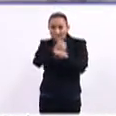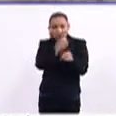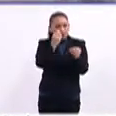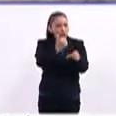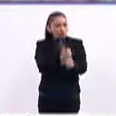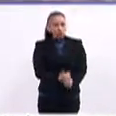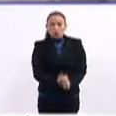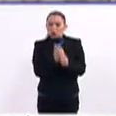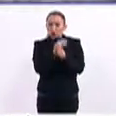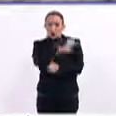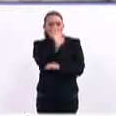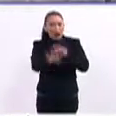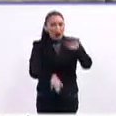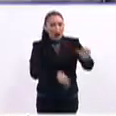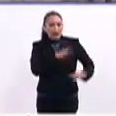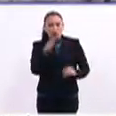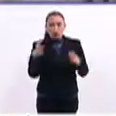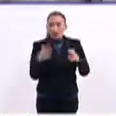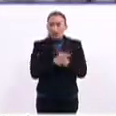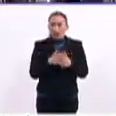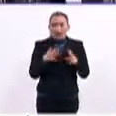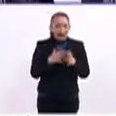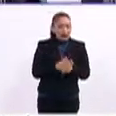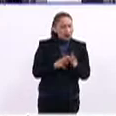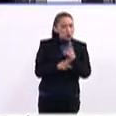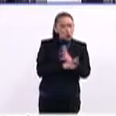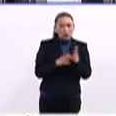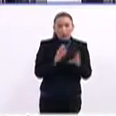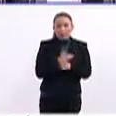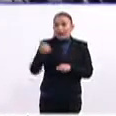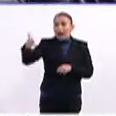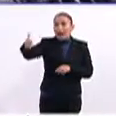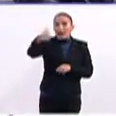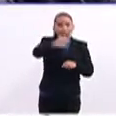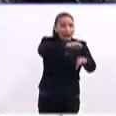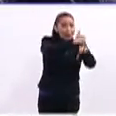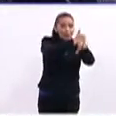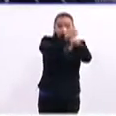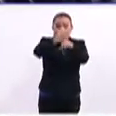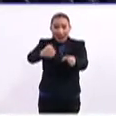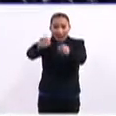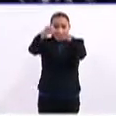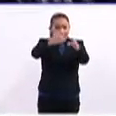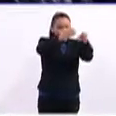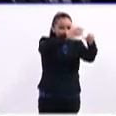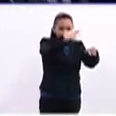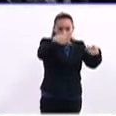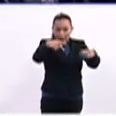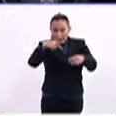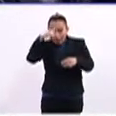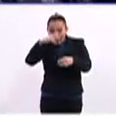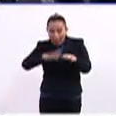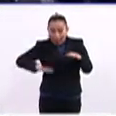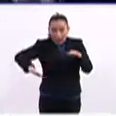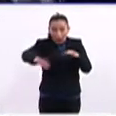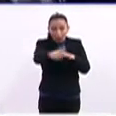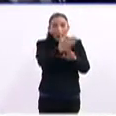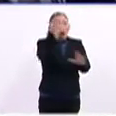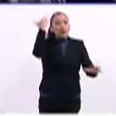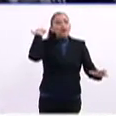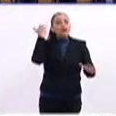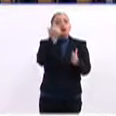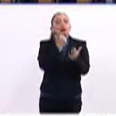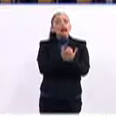dolor, muchos muertos a veces también. Cada edificio encierra todo lo que éramos en ese momento como